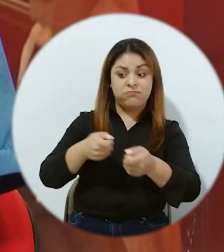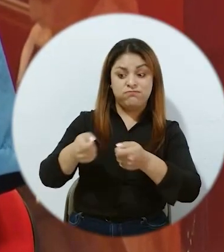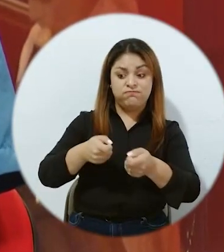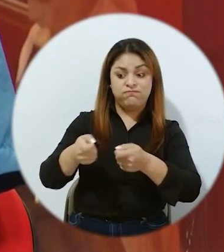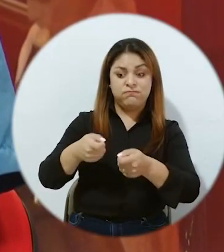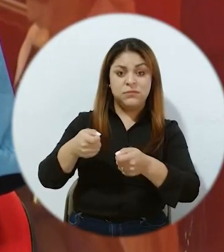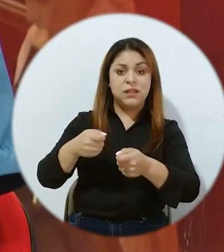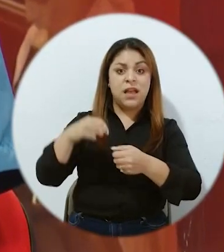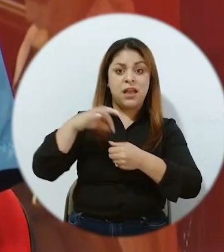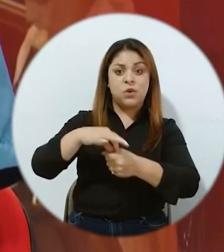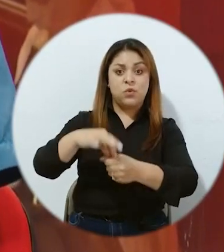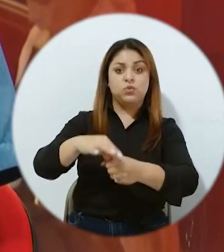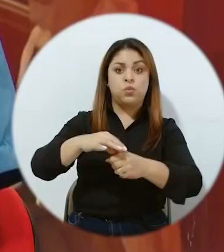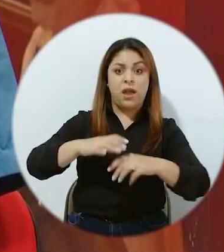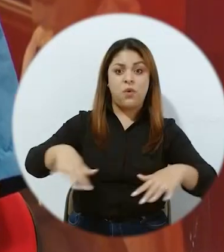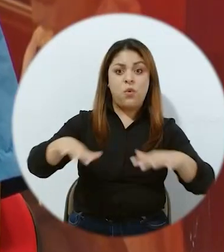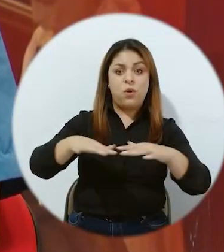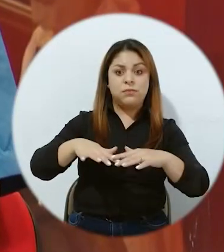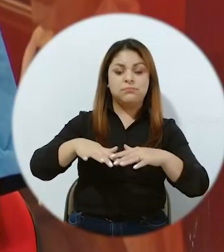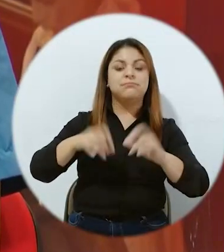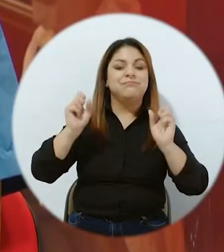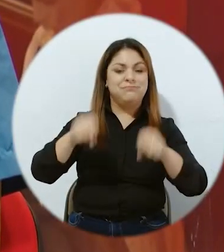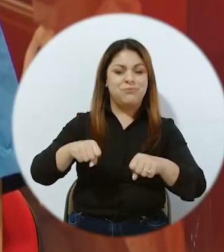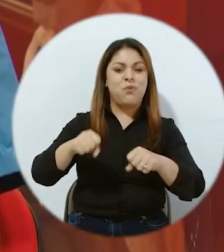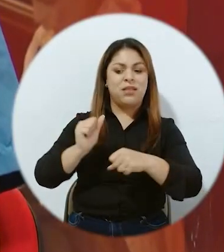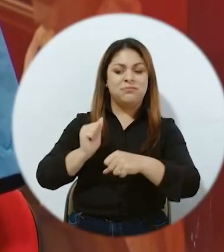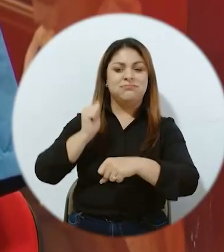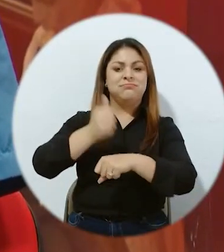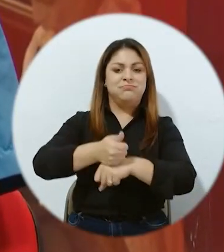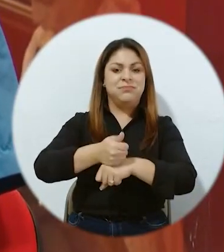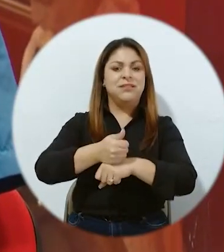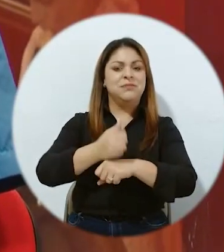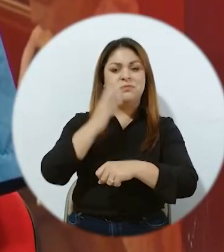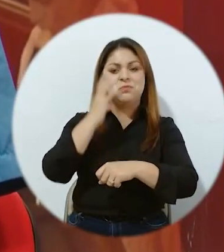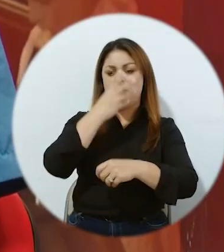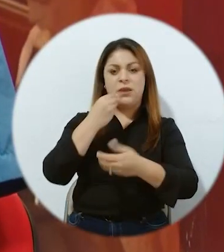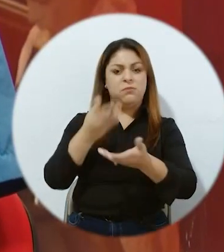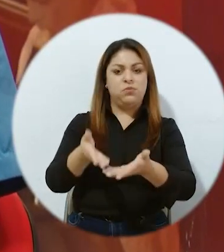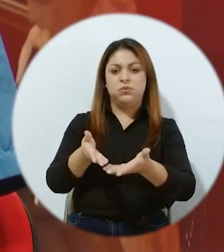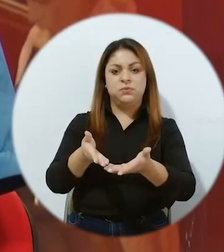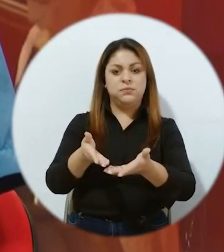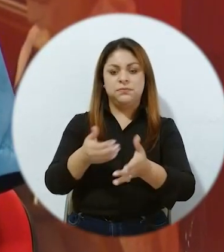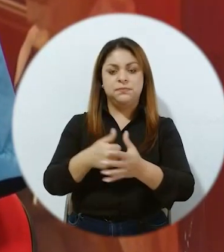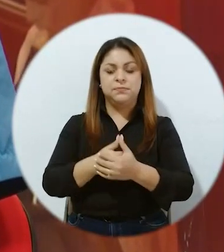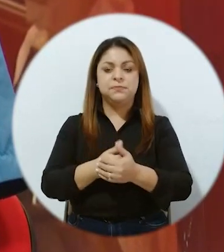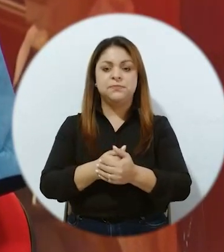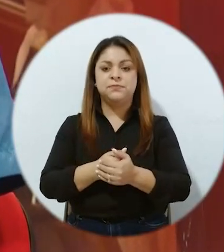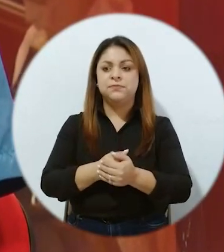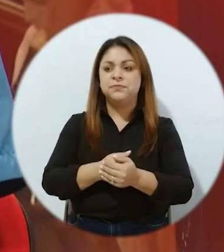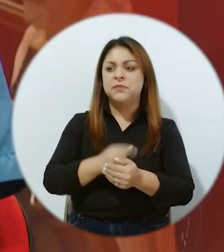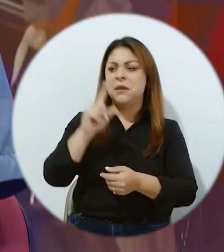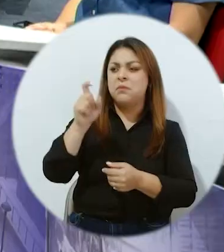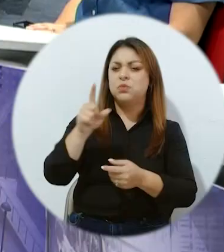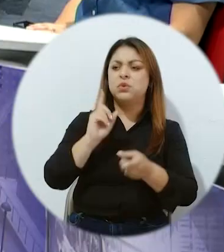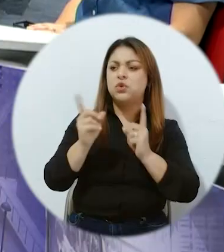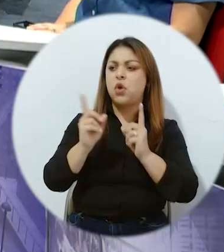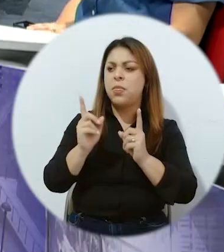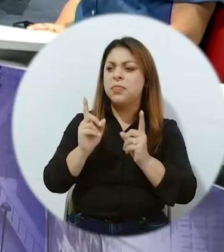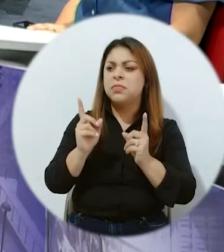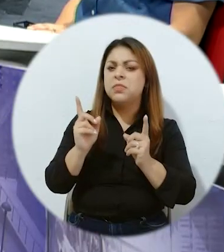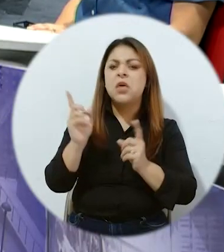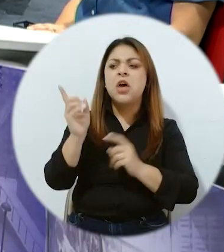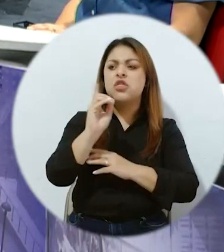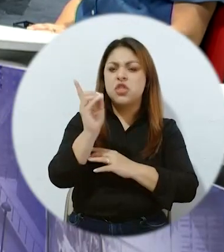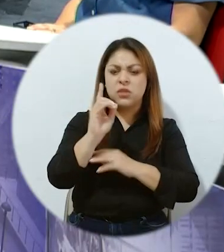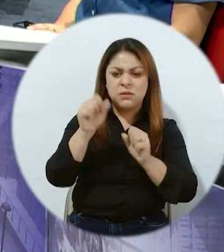bajo agricultura ecológica puede ser establecido bellamente, ¿no? sin ¿Dónde puede tanto buscar la gente problema. más